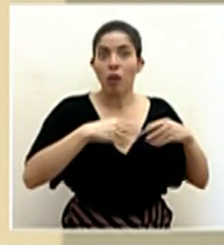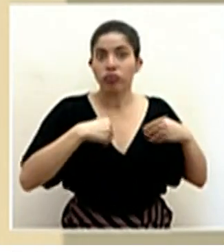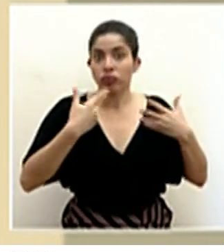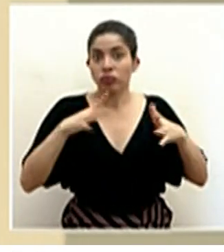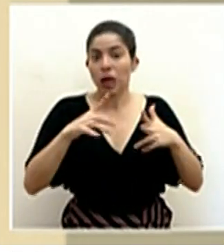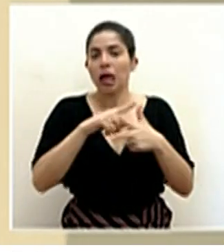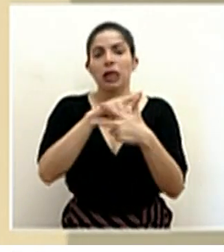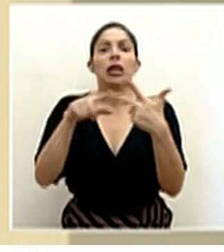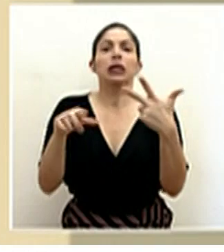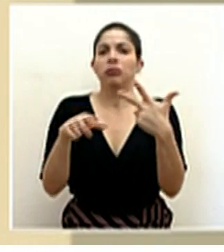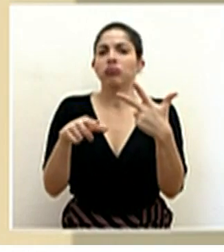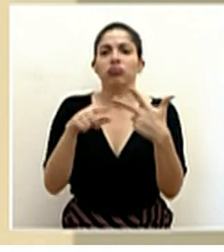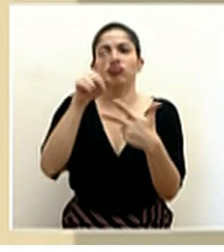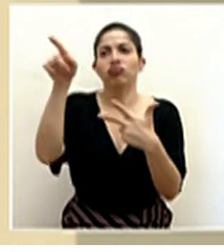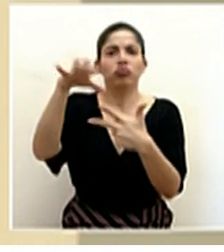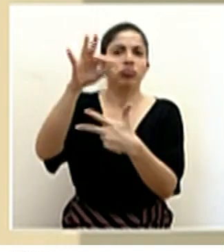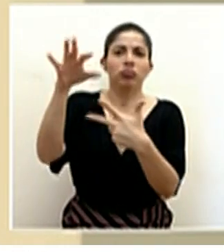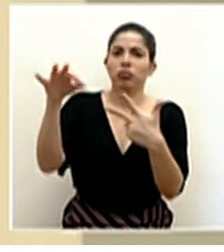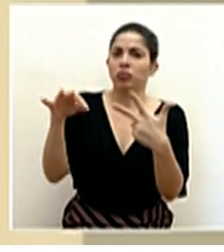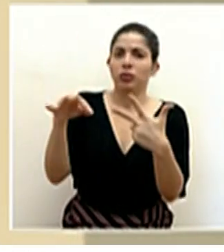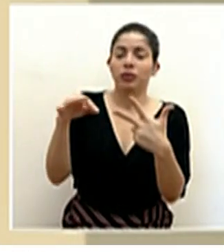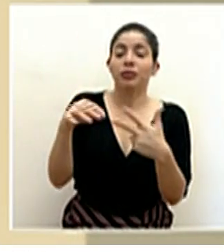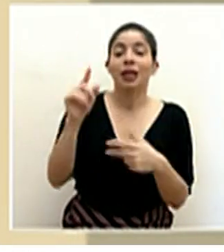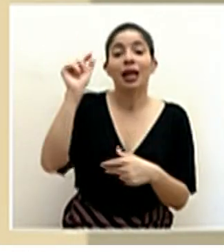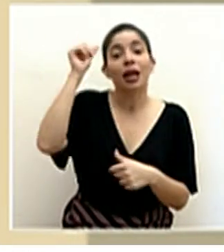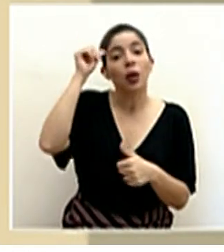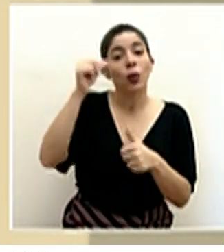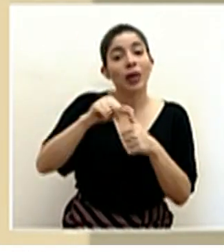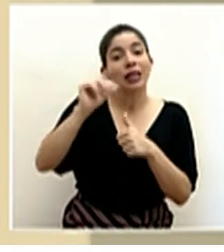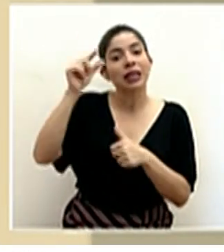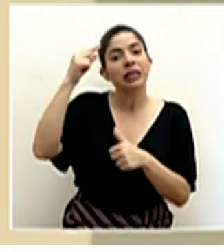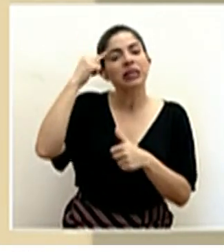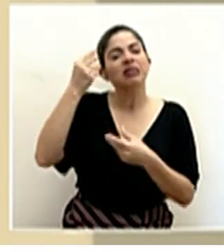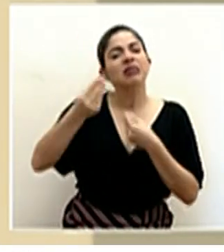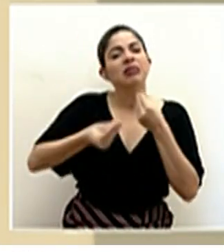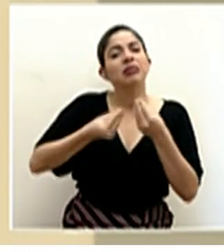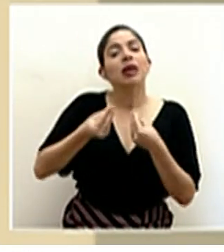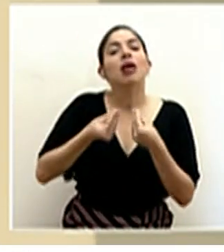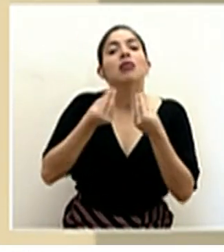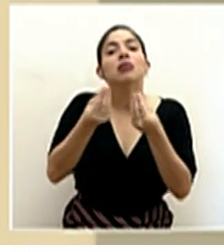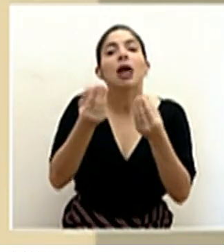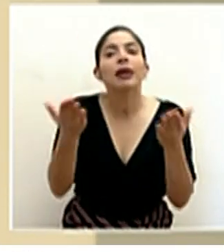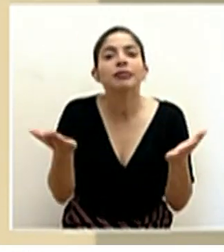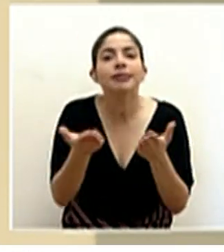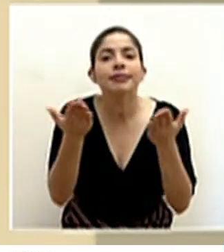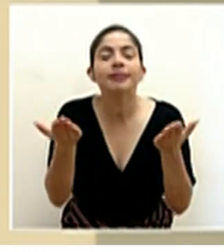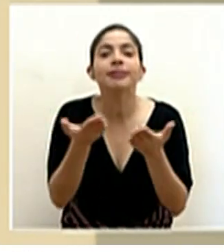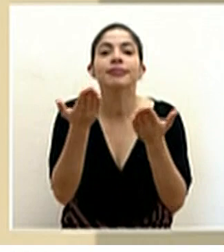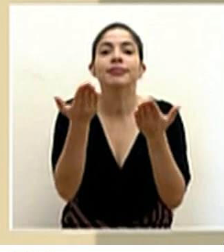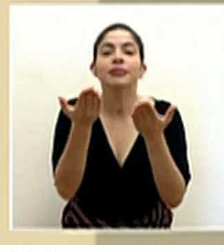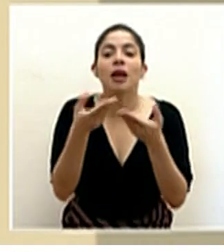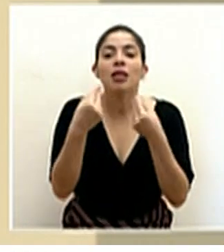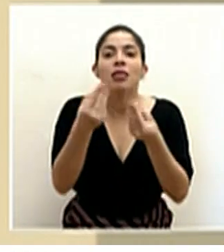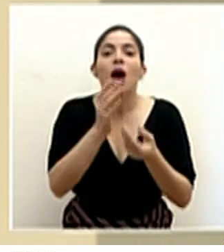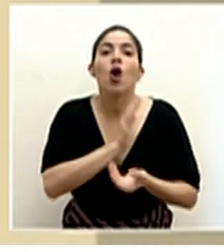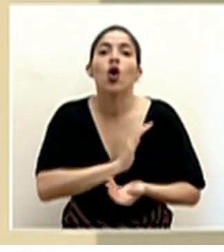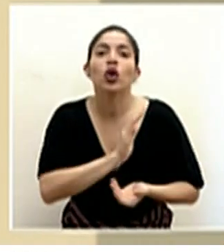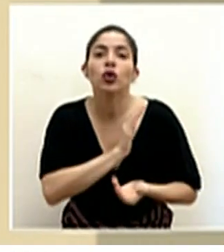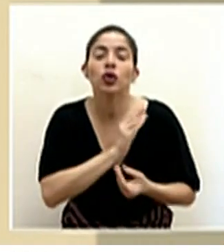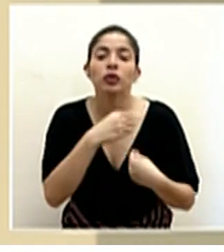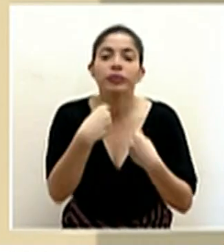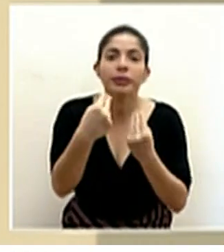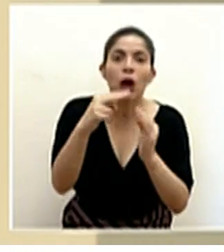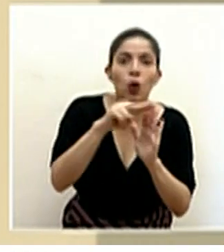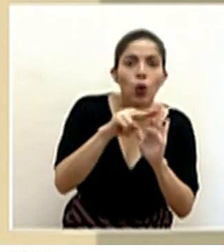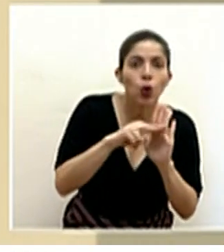las tres. Y recordemos que lo que hace el Estado es proveer las facilidades, propiciar las condiciones normativas